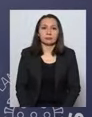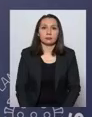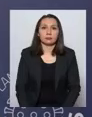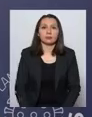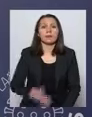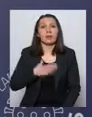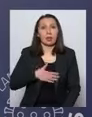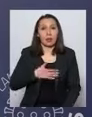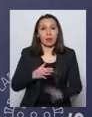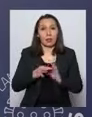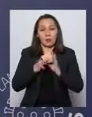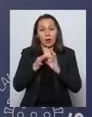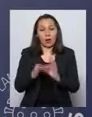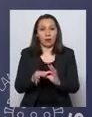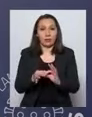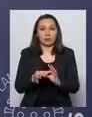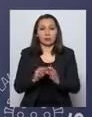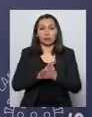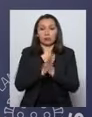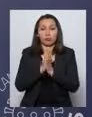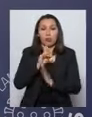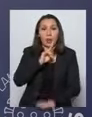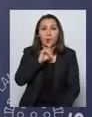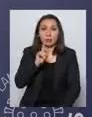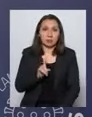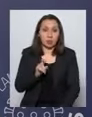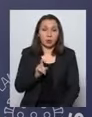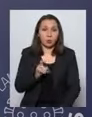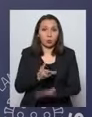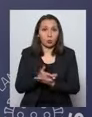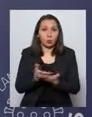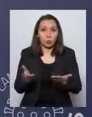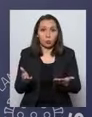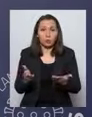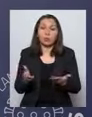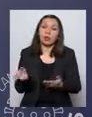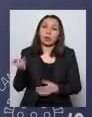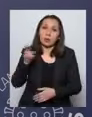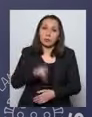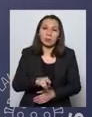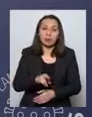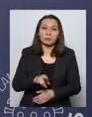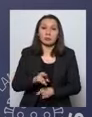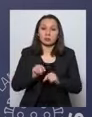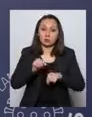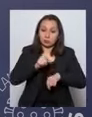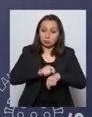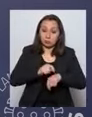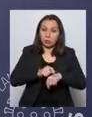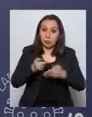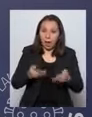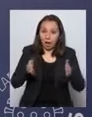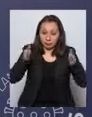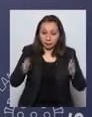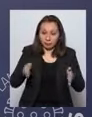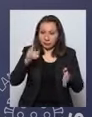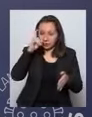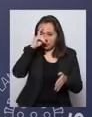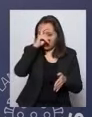queremos agradecer todas las preguntas insisto estamos en un momento complejo